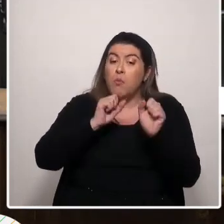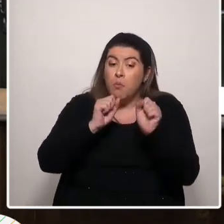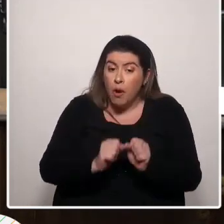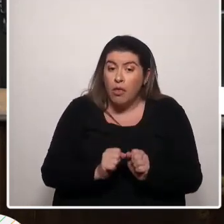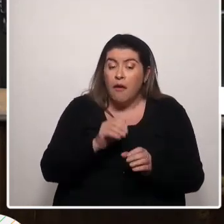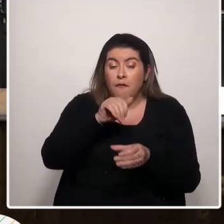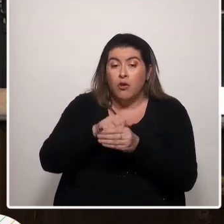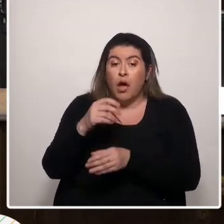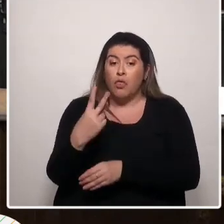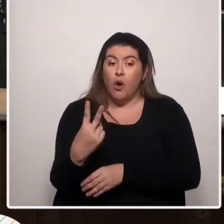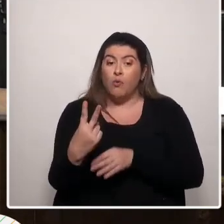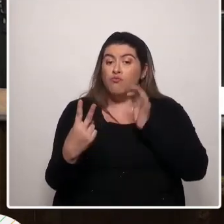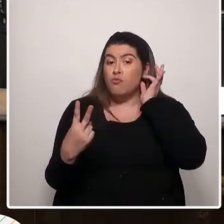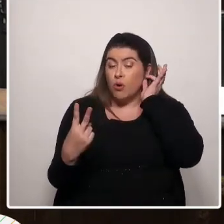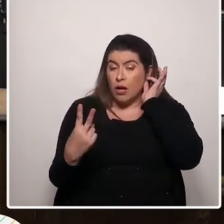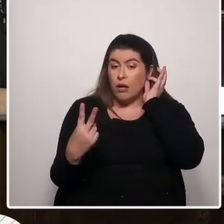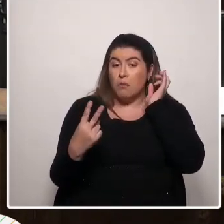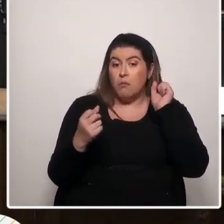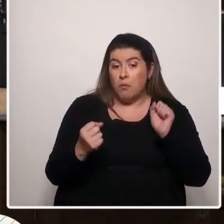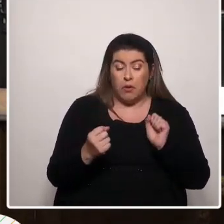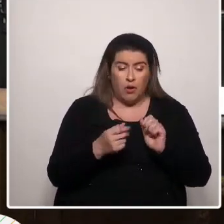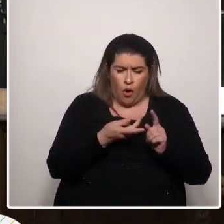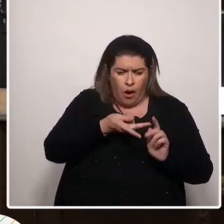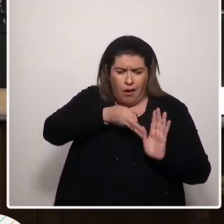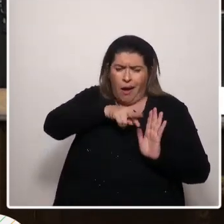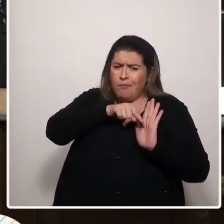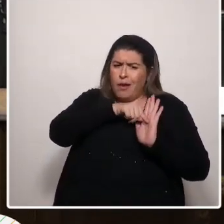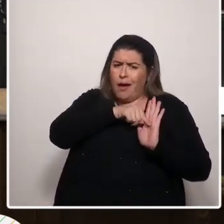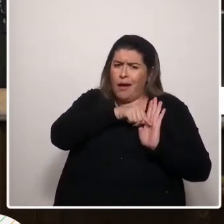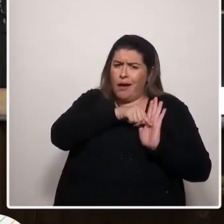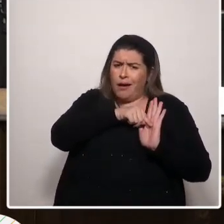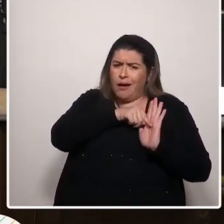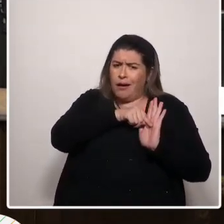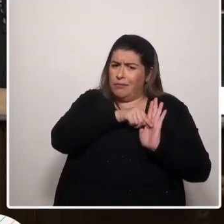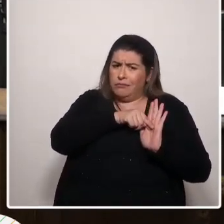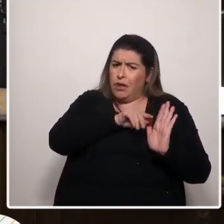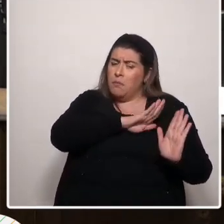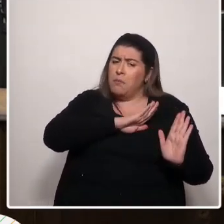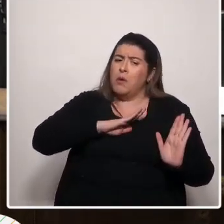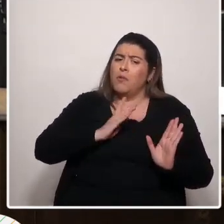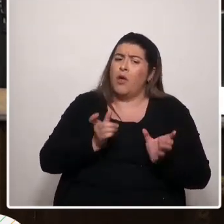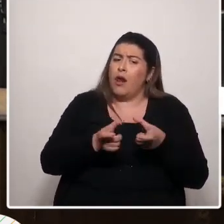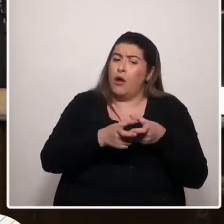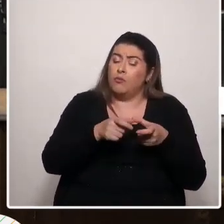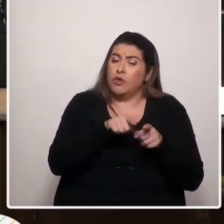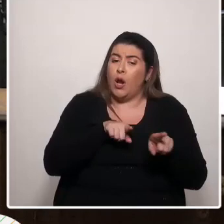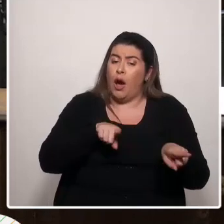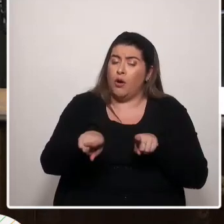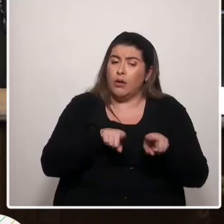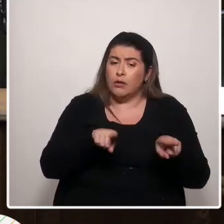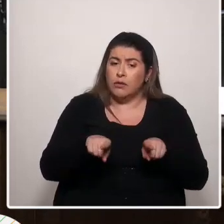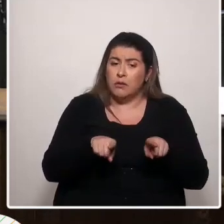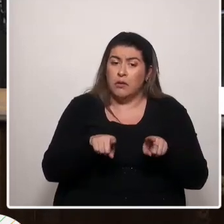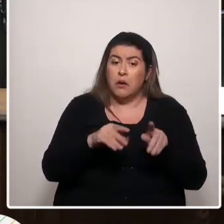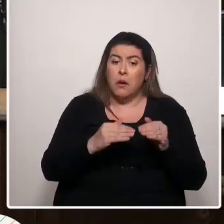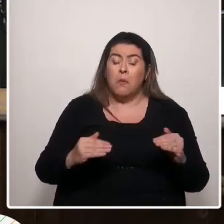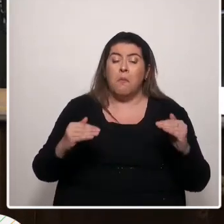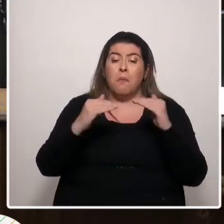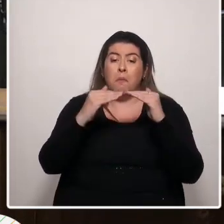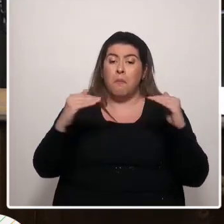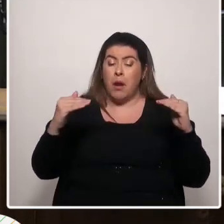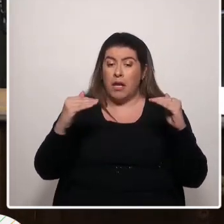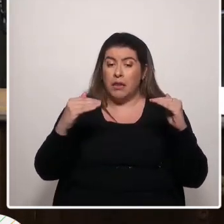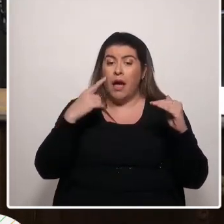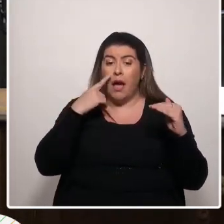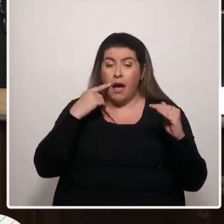cambia la regla ya especificada en cuanto a la integración de la comisión, de la coordinación. La coordinación es paritaria y los